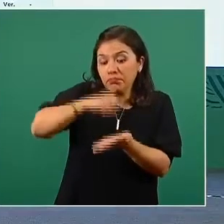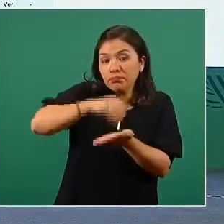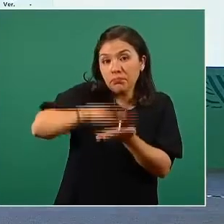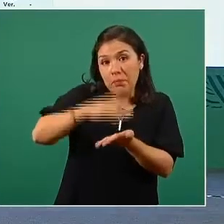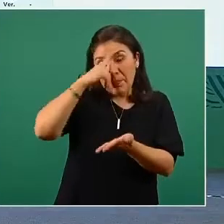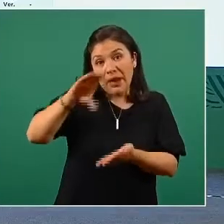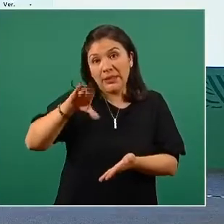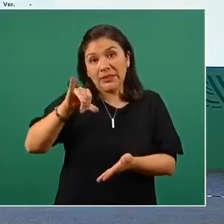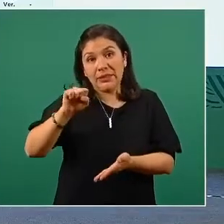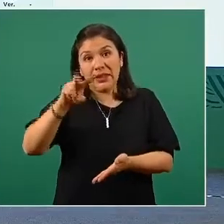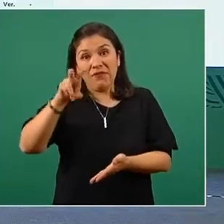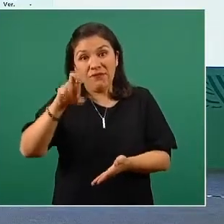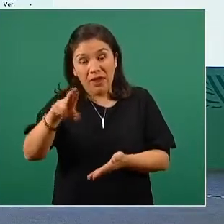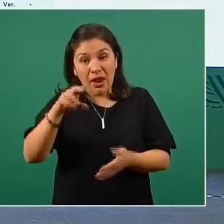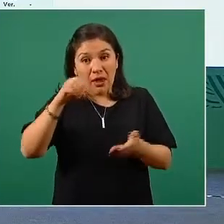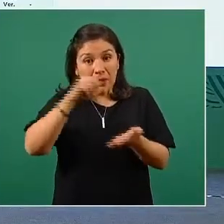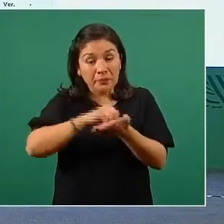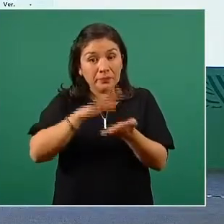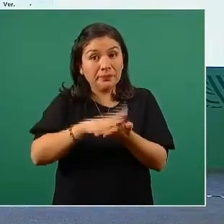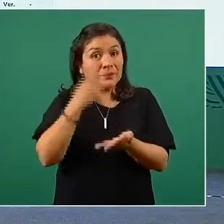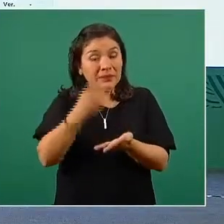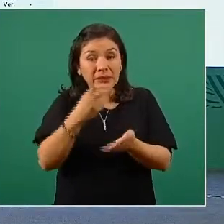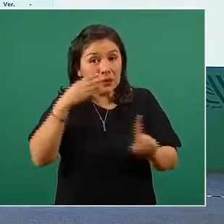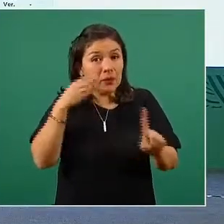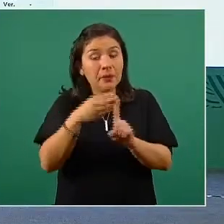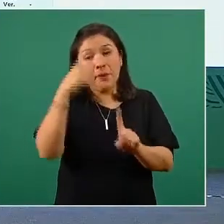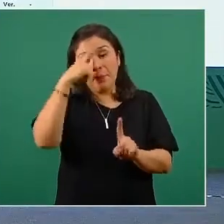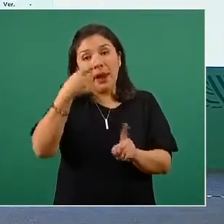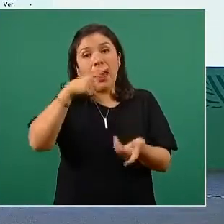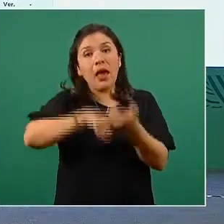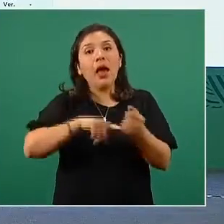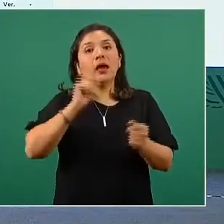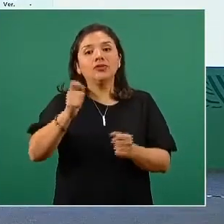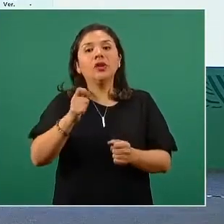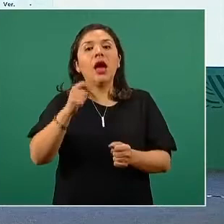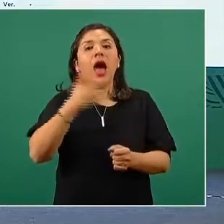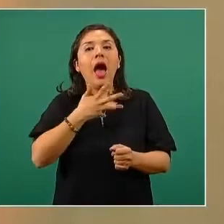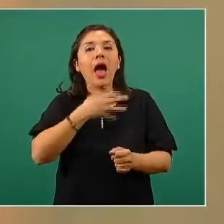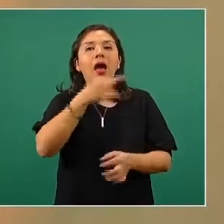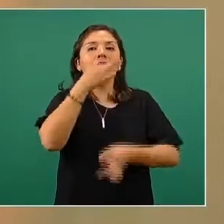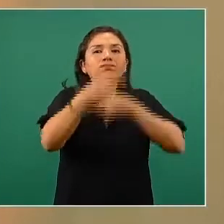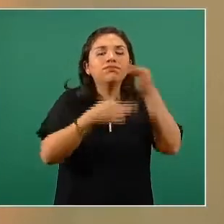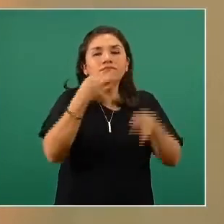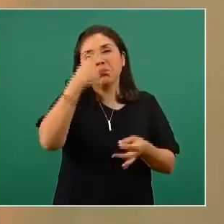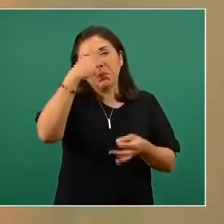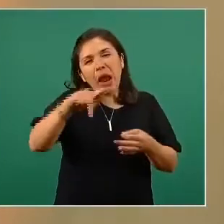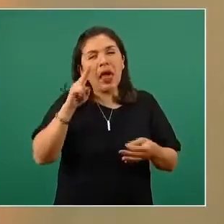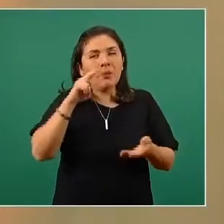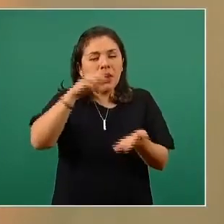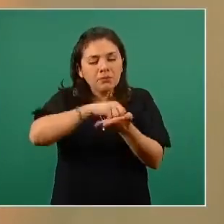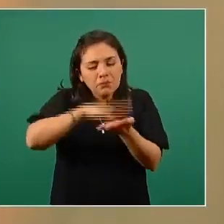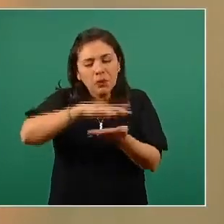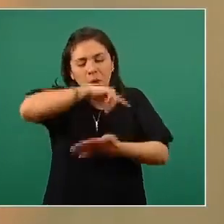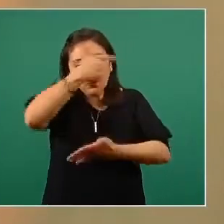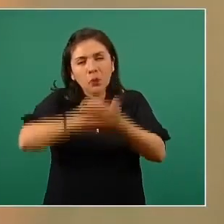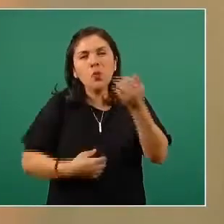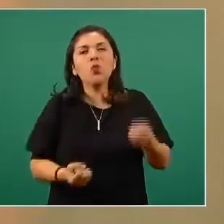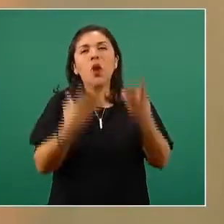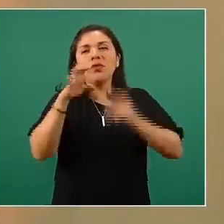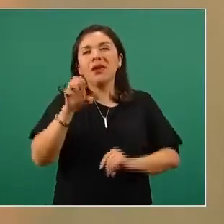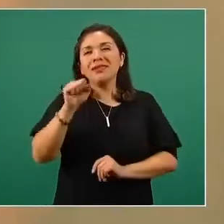de Vigilancia Epidemiológica, específicamente a la plataforma donde identificamos estos efectos